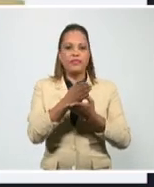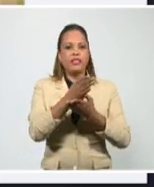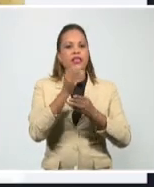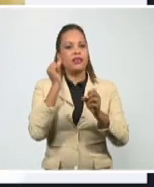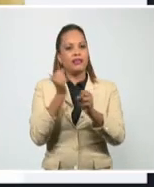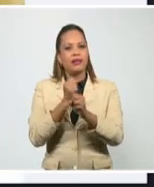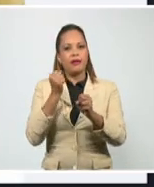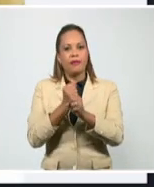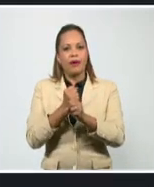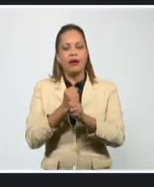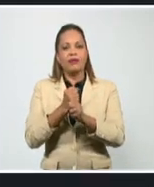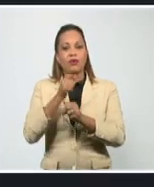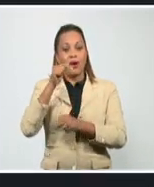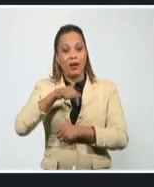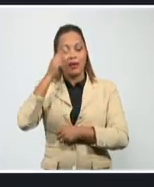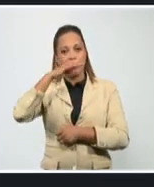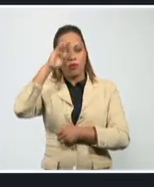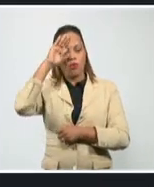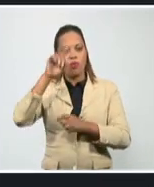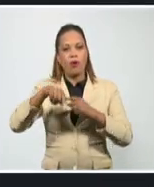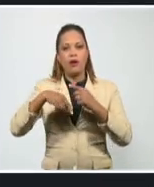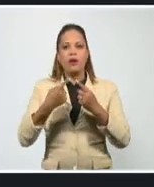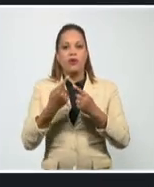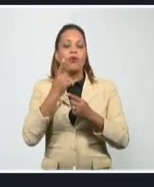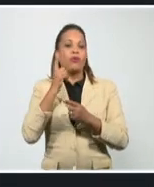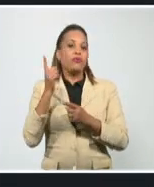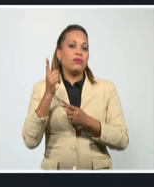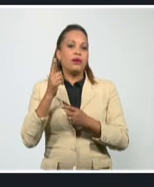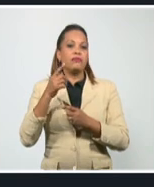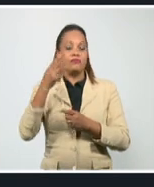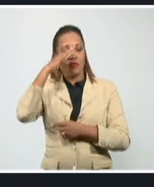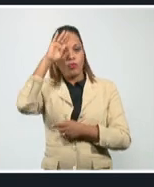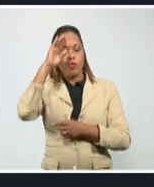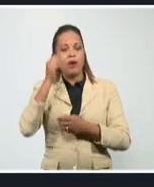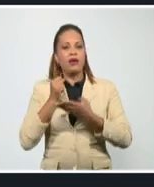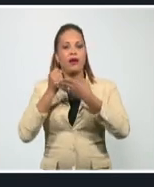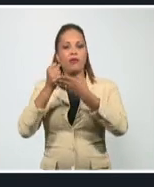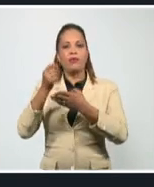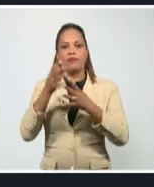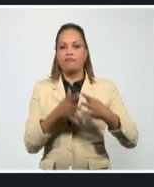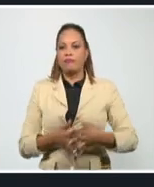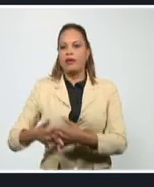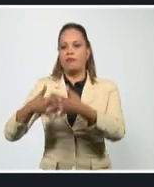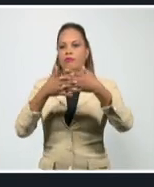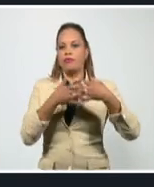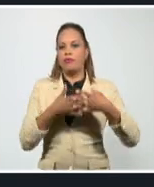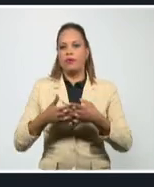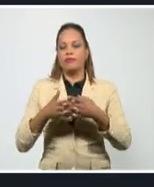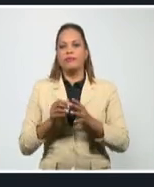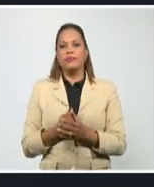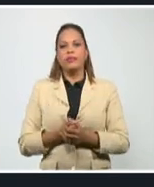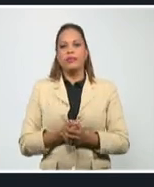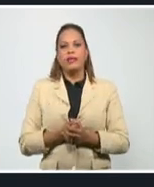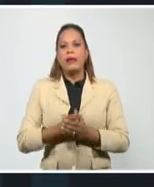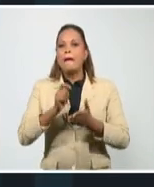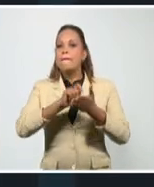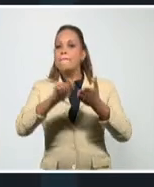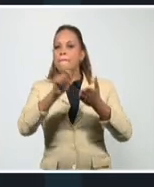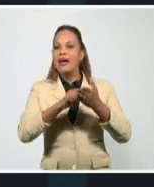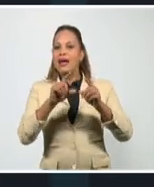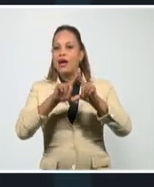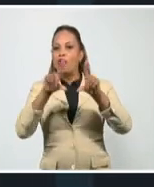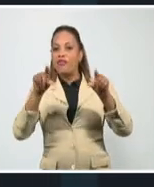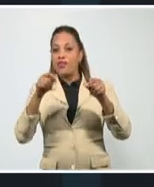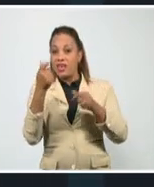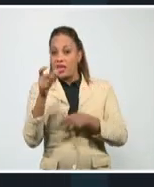desobediencia civil en Cuba. A través de WhatsApp, centraliza iniciativas como marcar billetes en circulación y